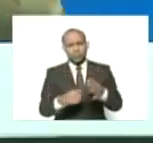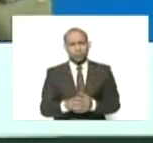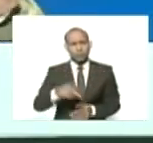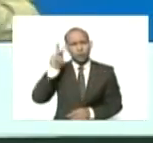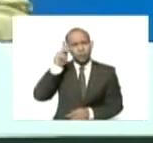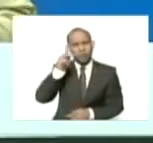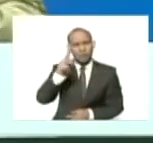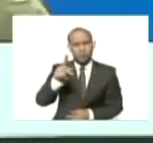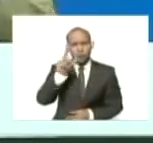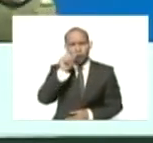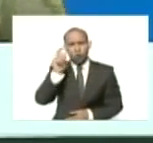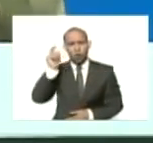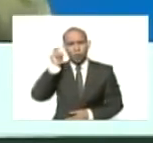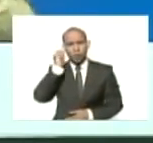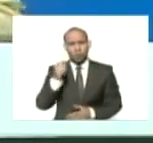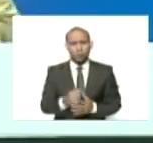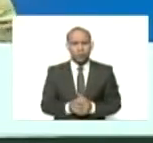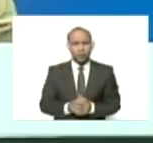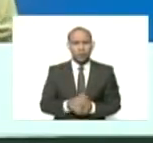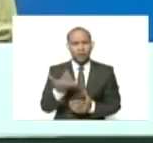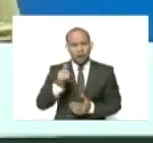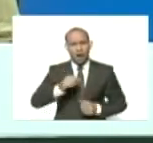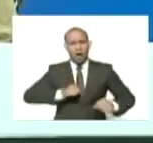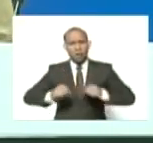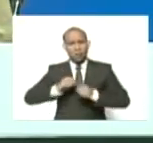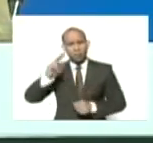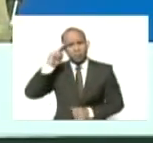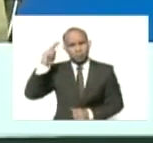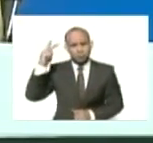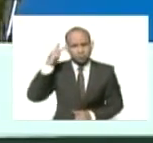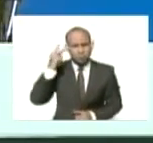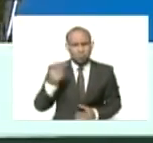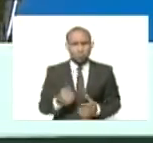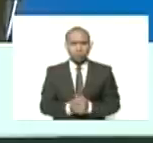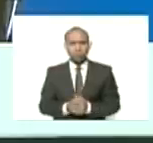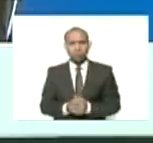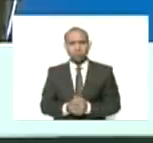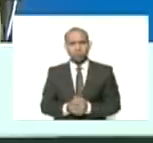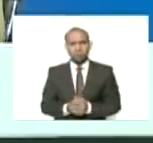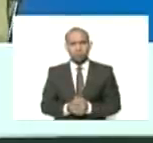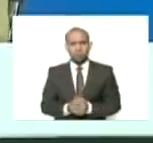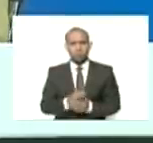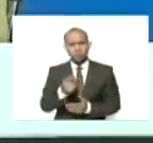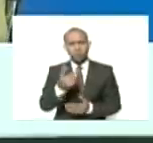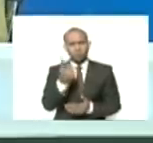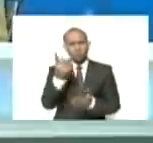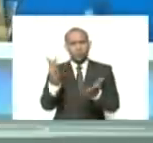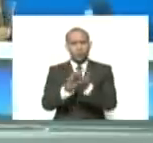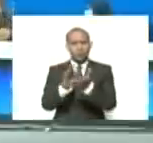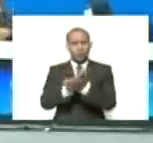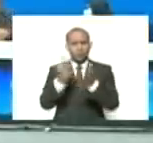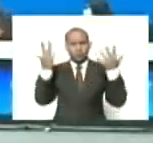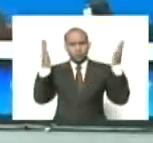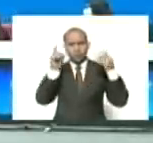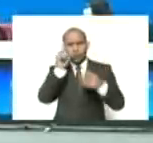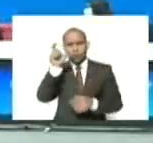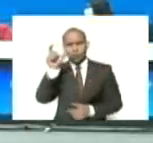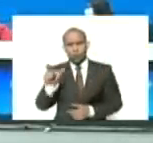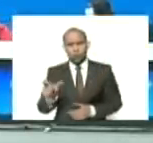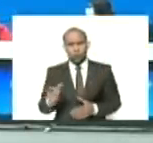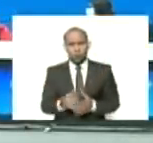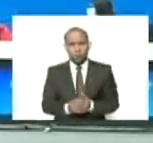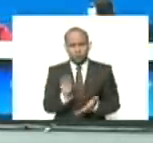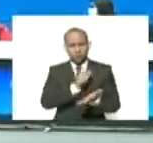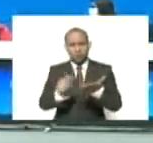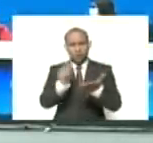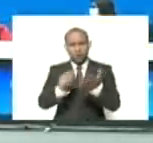profesores, las profesoras, ahí el movimiento de los intelectuales, Luis Brito García, vamos a darle un aplauso a Luis Brito García, querido